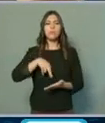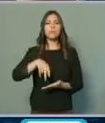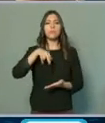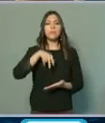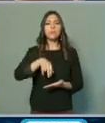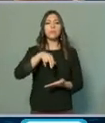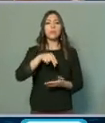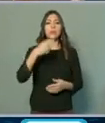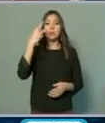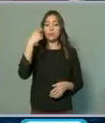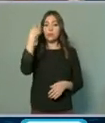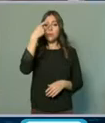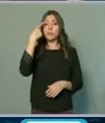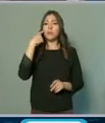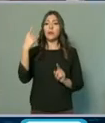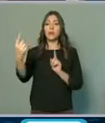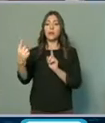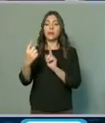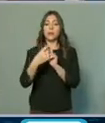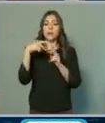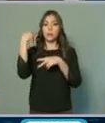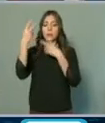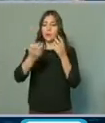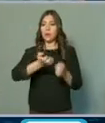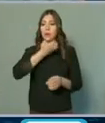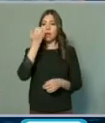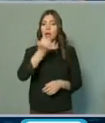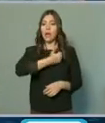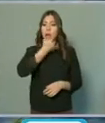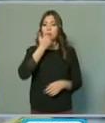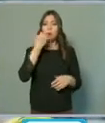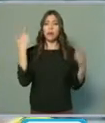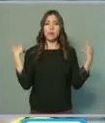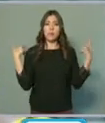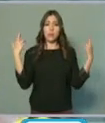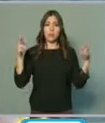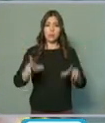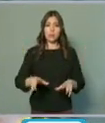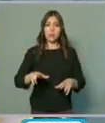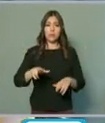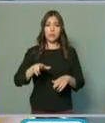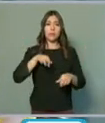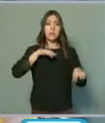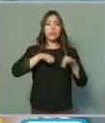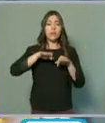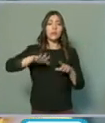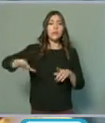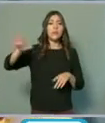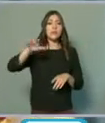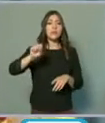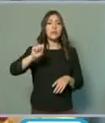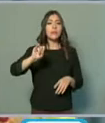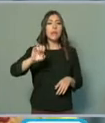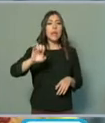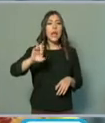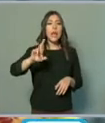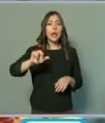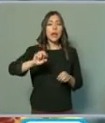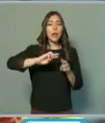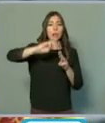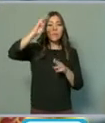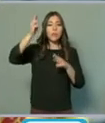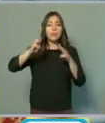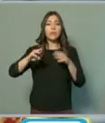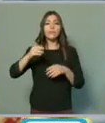Wow. Me he encontrado maestros de la sierra en donde tienen que atravesar un río durante 40 minutos, fíjense, atravesar un río durante